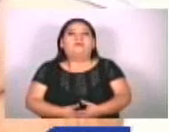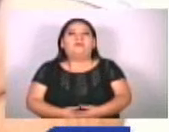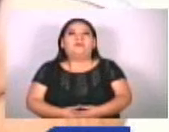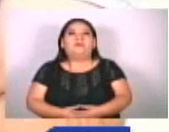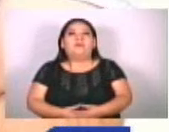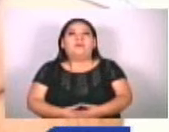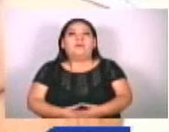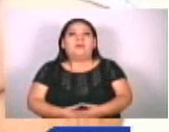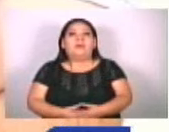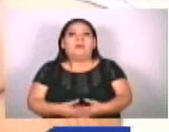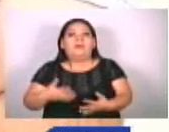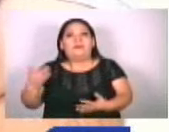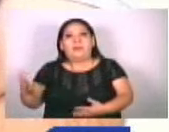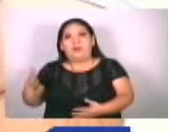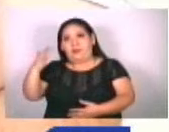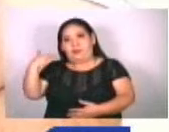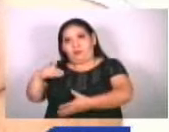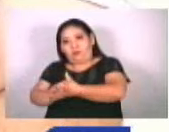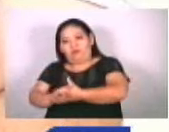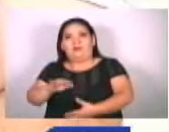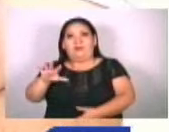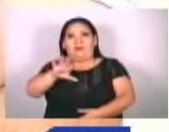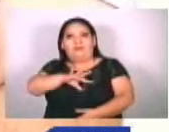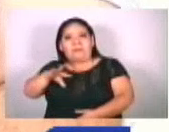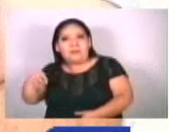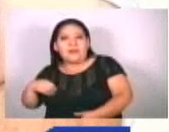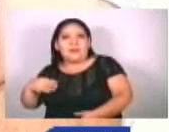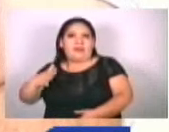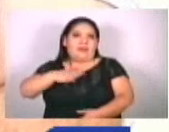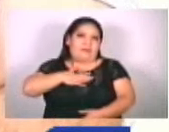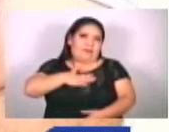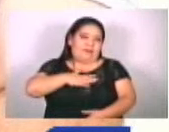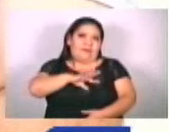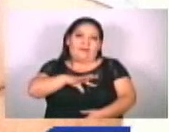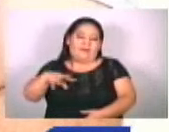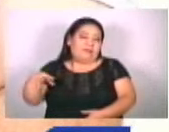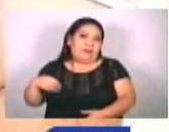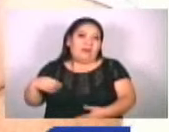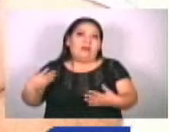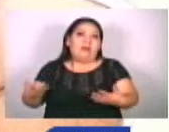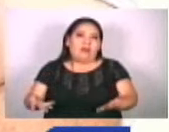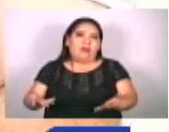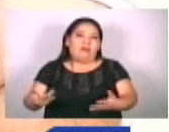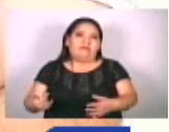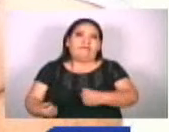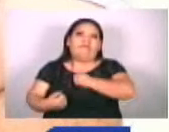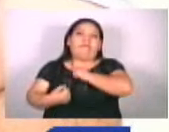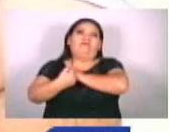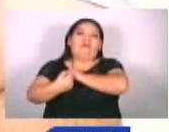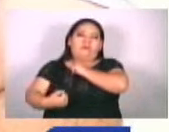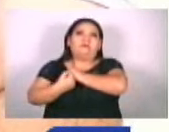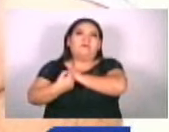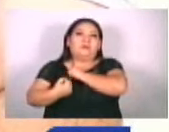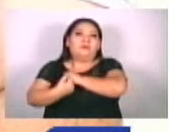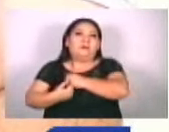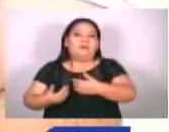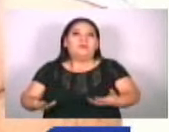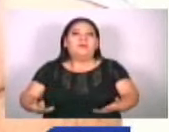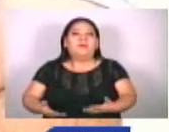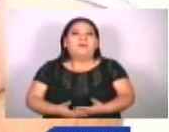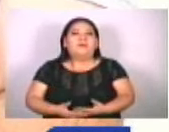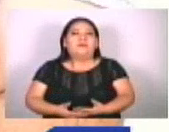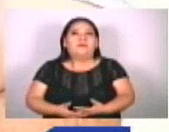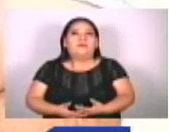con ella, mi familia, la familia de ella, he sabido cómo tener ese apoyo